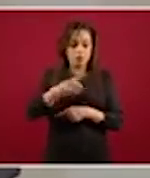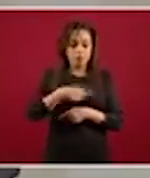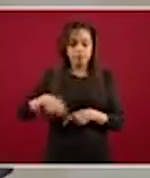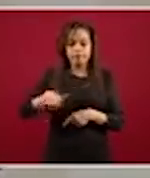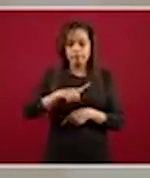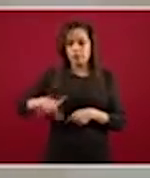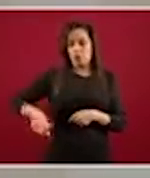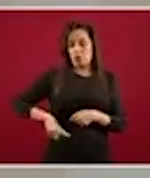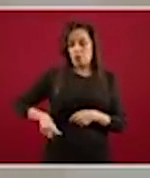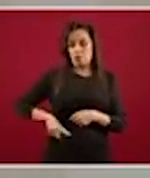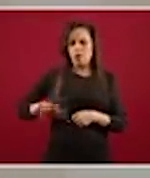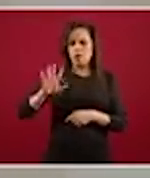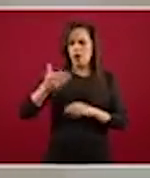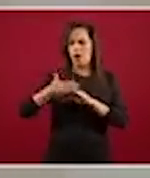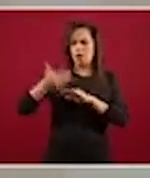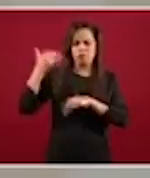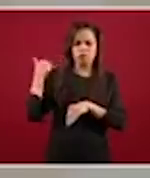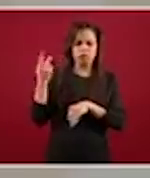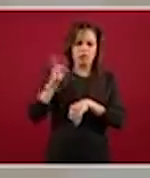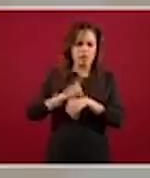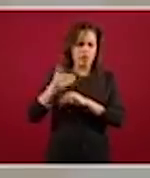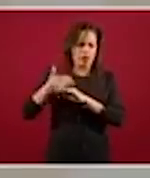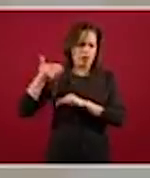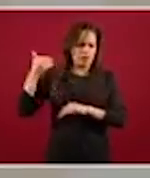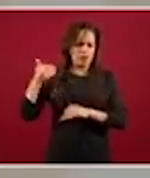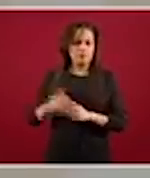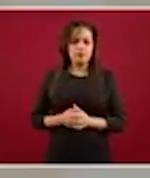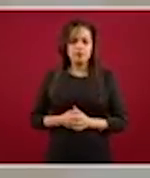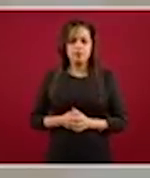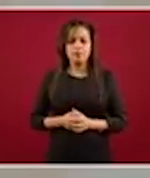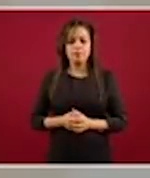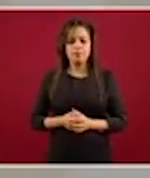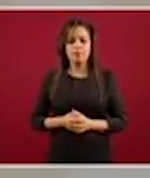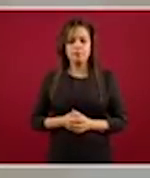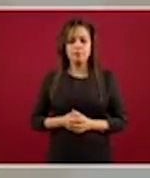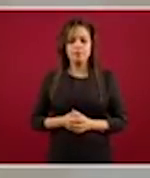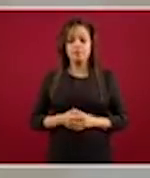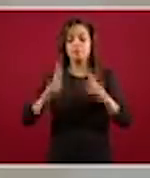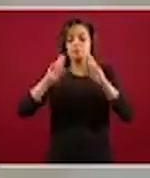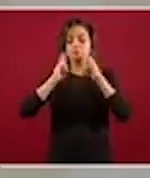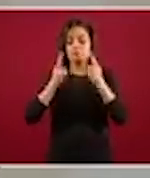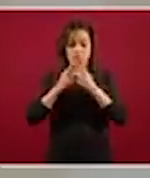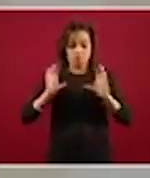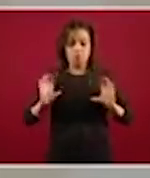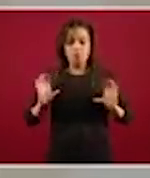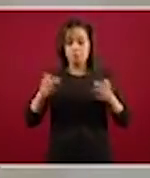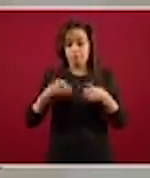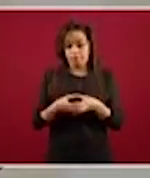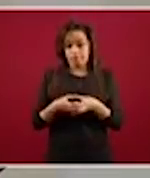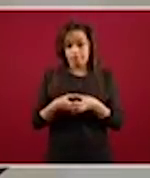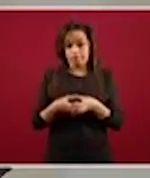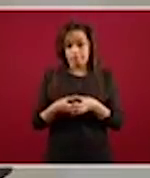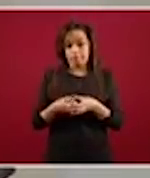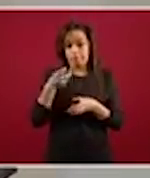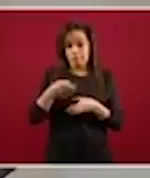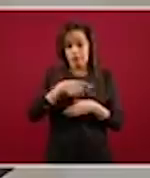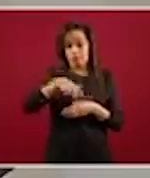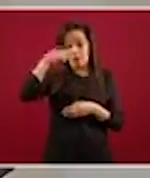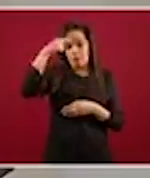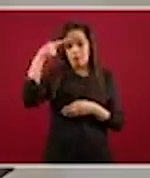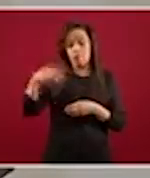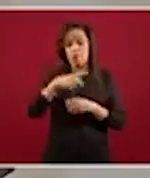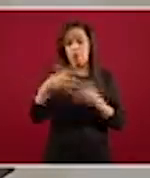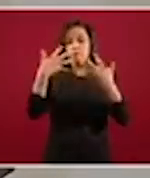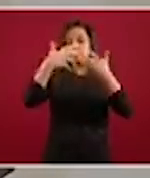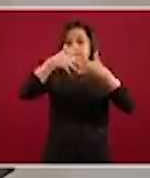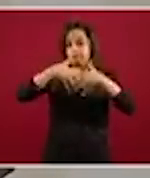ya varios días, pues reunirse con la industria que en México produce